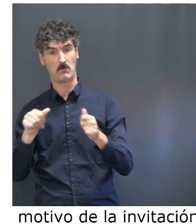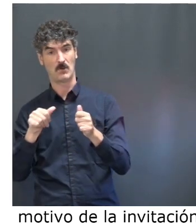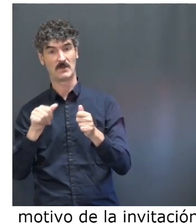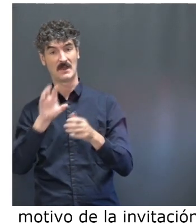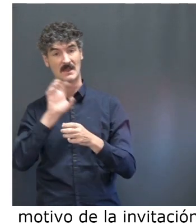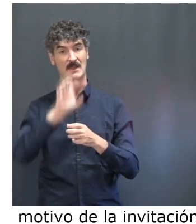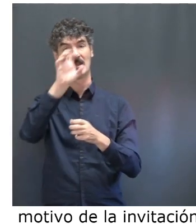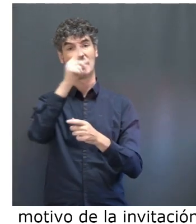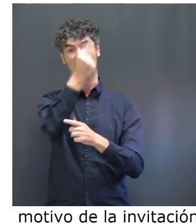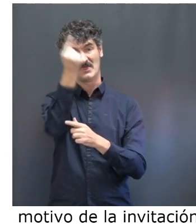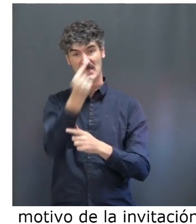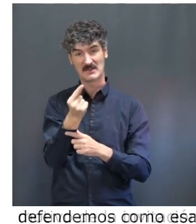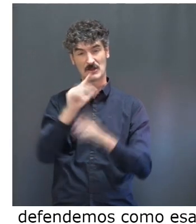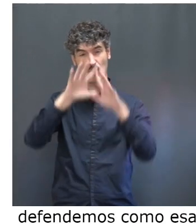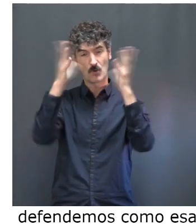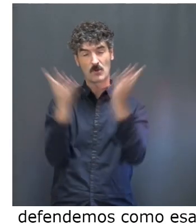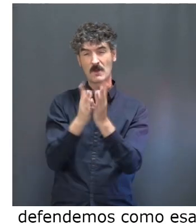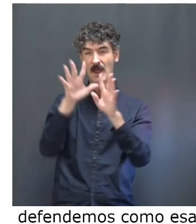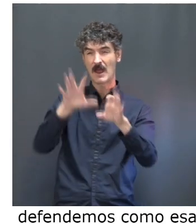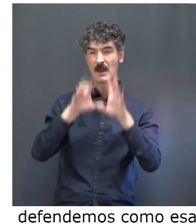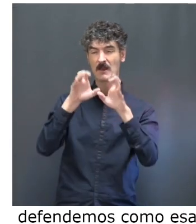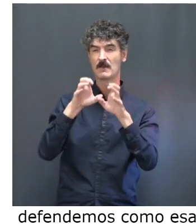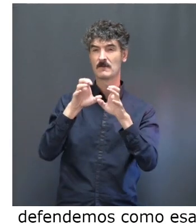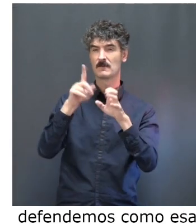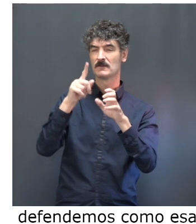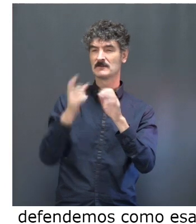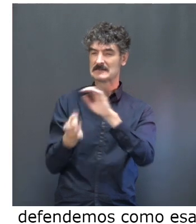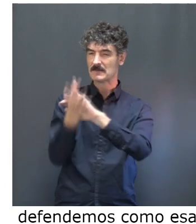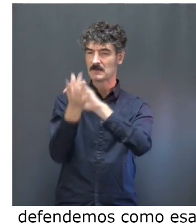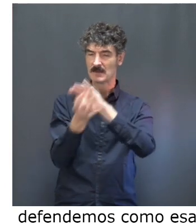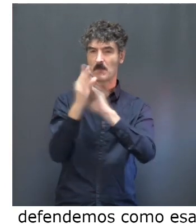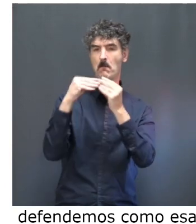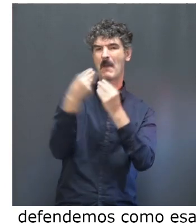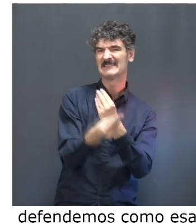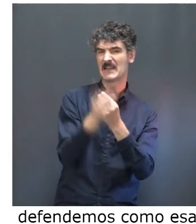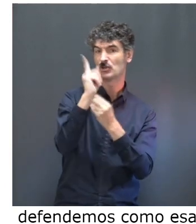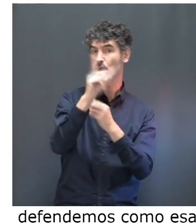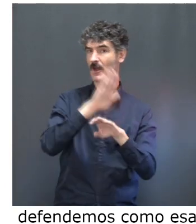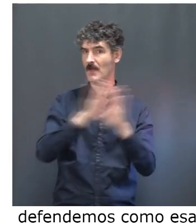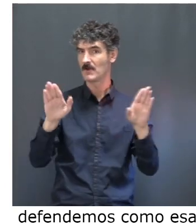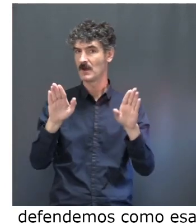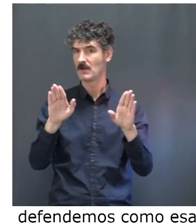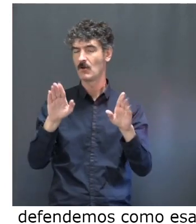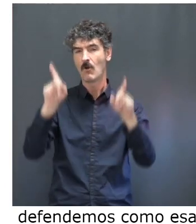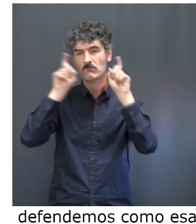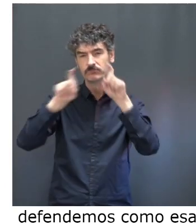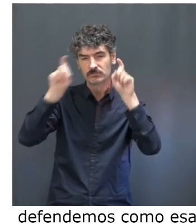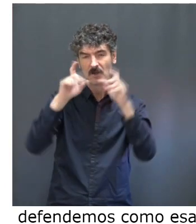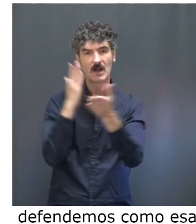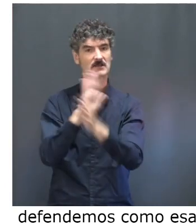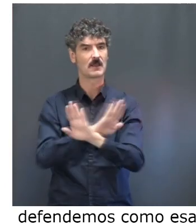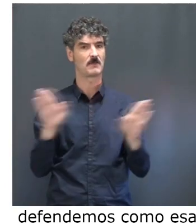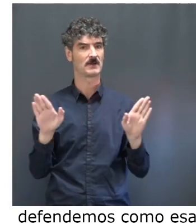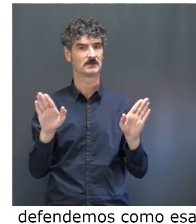universal del aprendizaje, no tanto como solo en la apuesta de creación de un material o de impartición de una clase, sino más bien